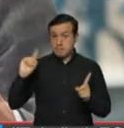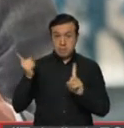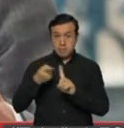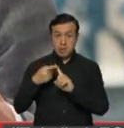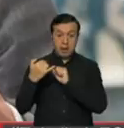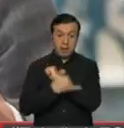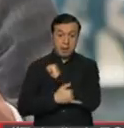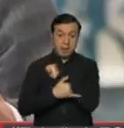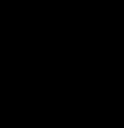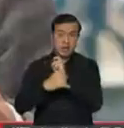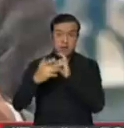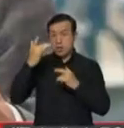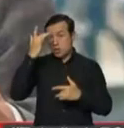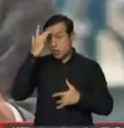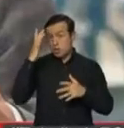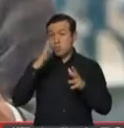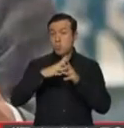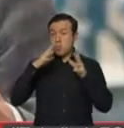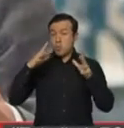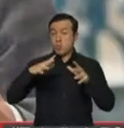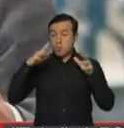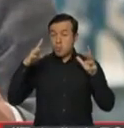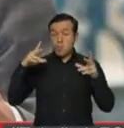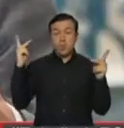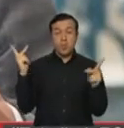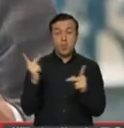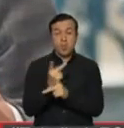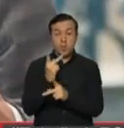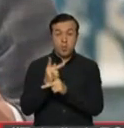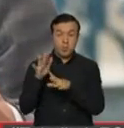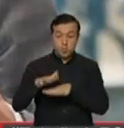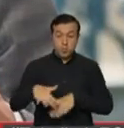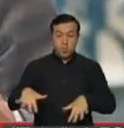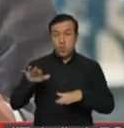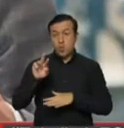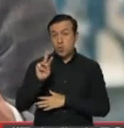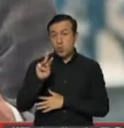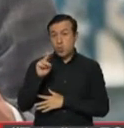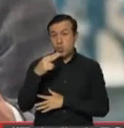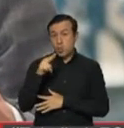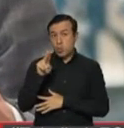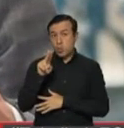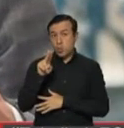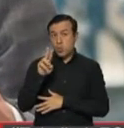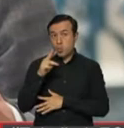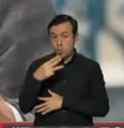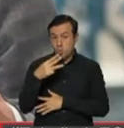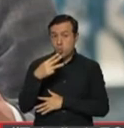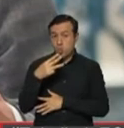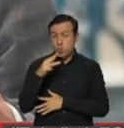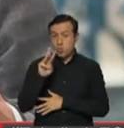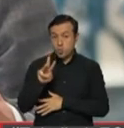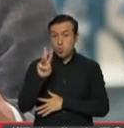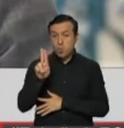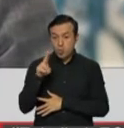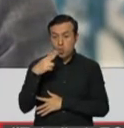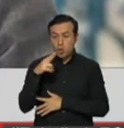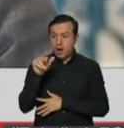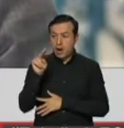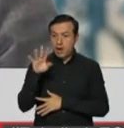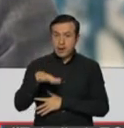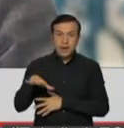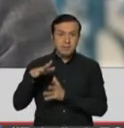en una primera instancia este brote epidémico en la ciudad de Wuhan, en la provincia de Hubei. Ahora es una fuente importantísima